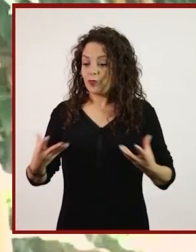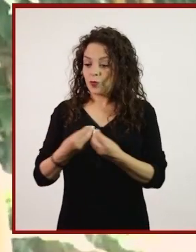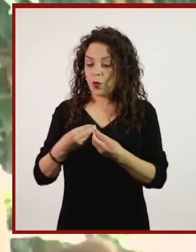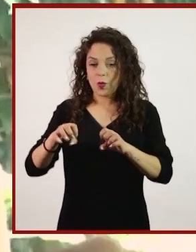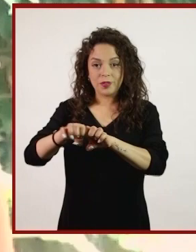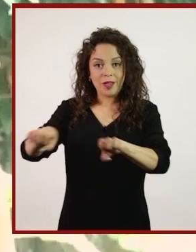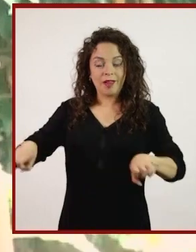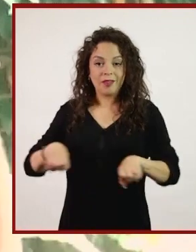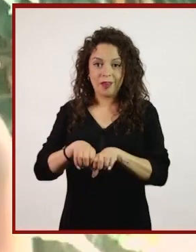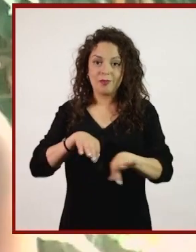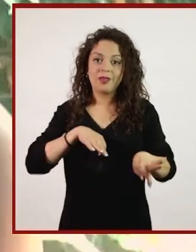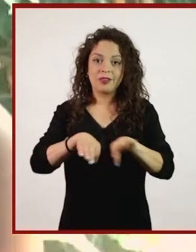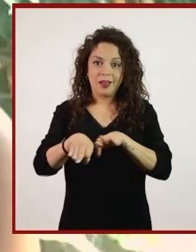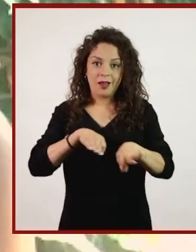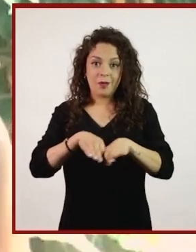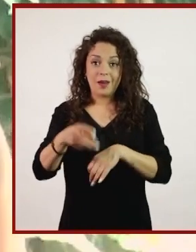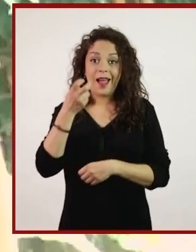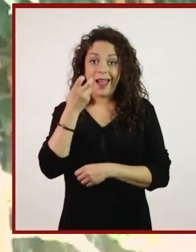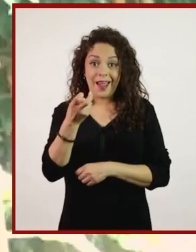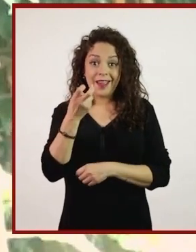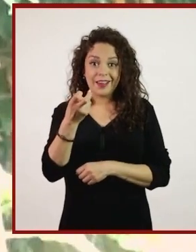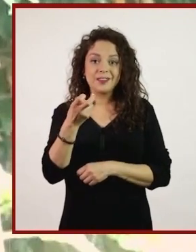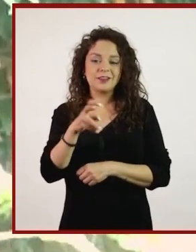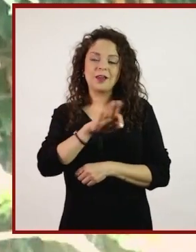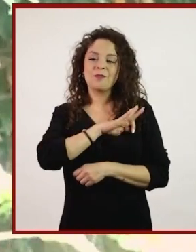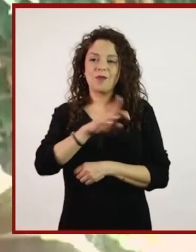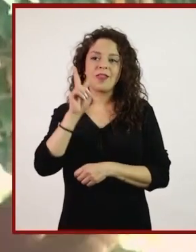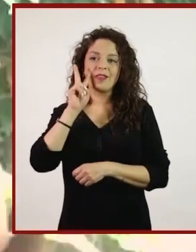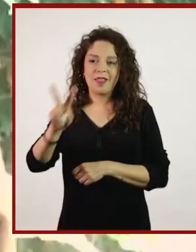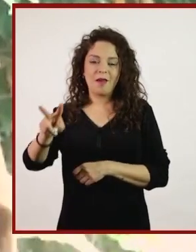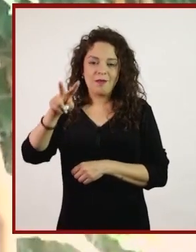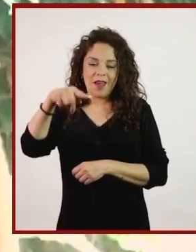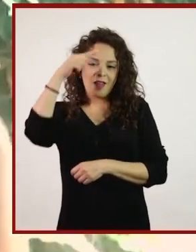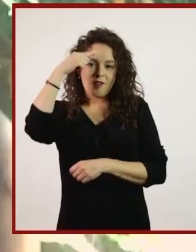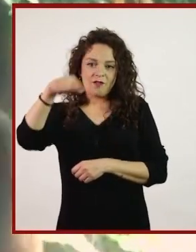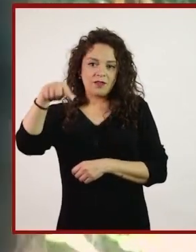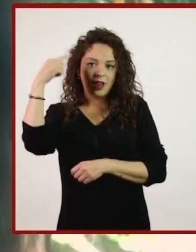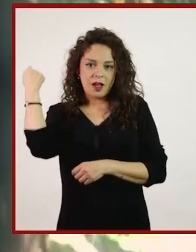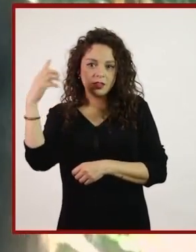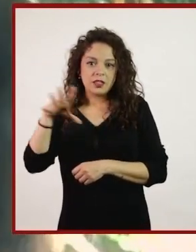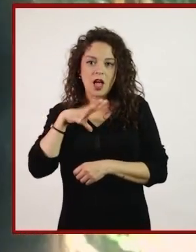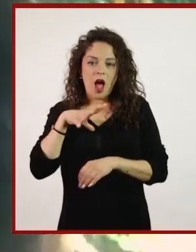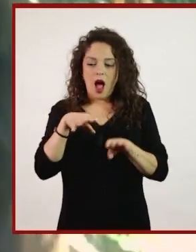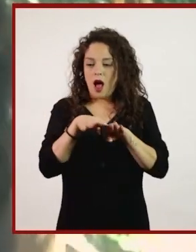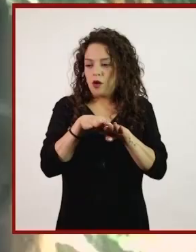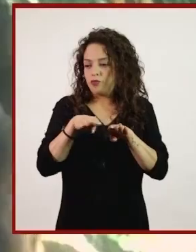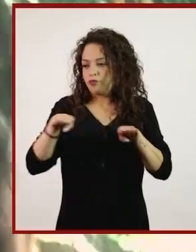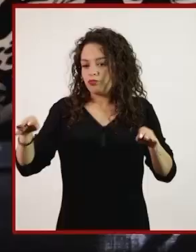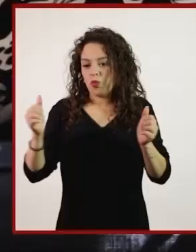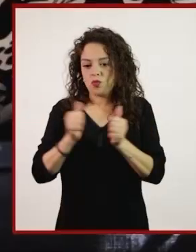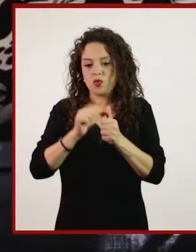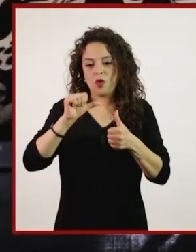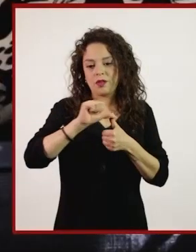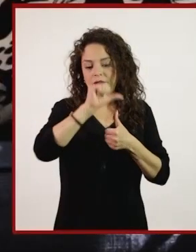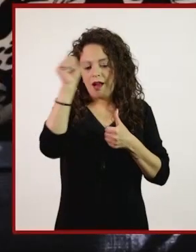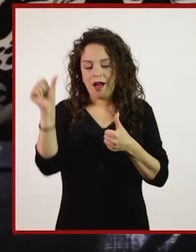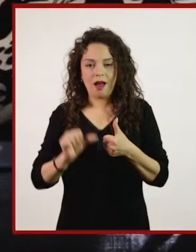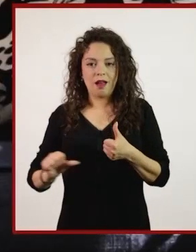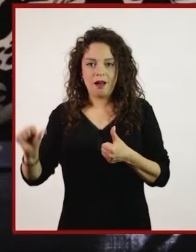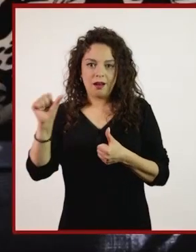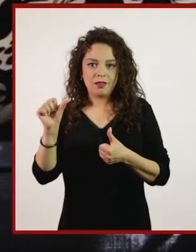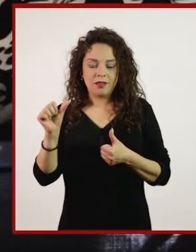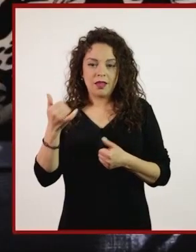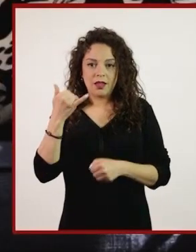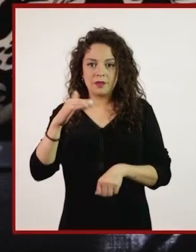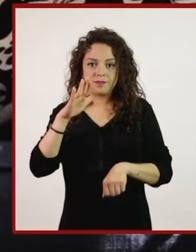compartirlo, trabajas en una colectividad, ¿no? Entonces eso ya marca una diferencia. Siempre hay una horizontalidad, ¿no? En el